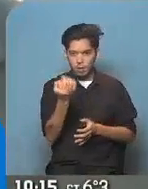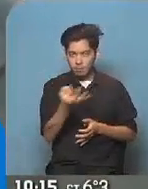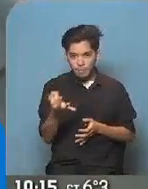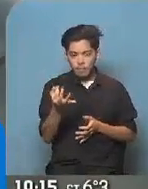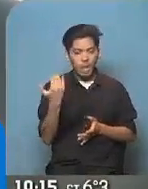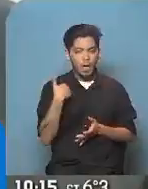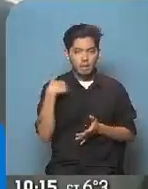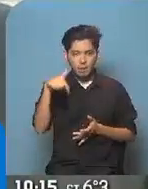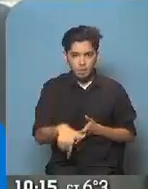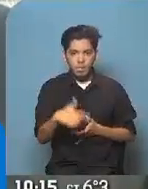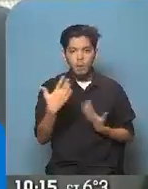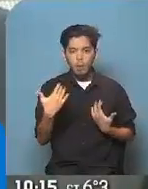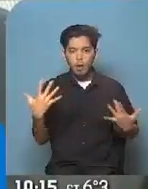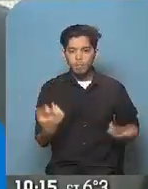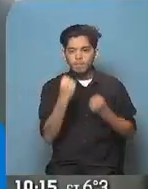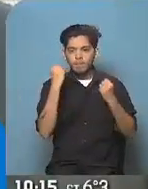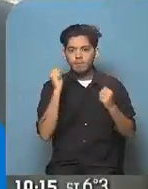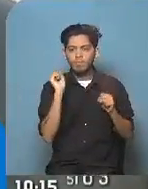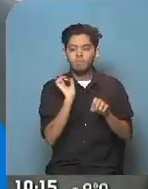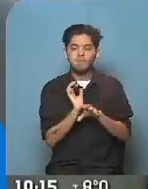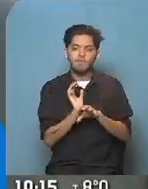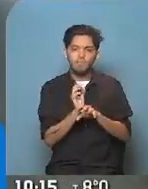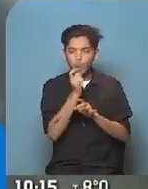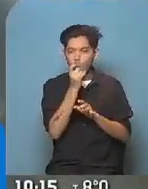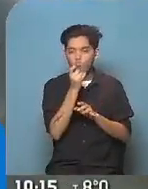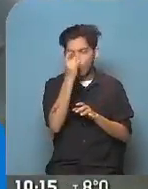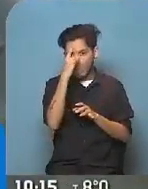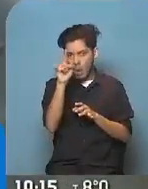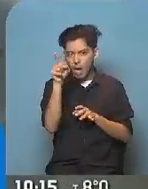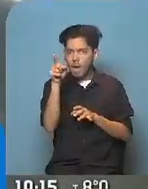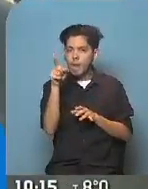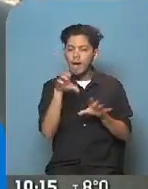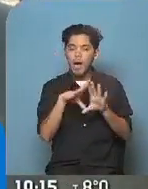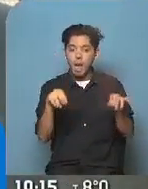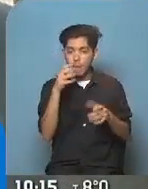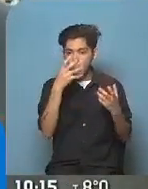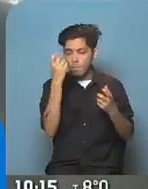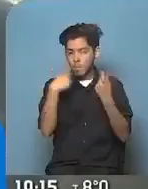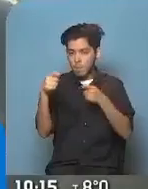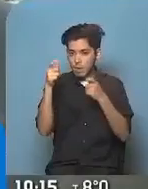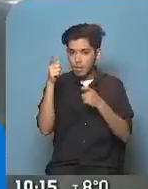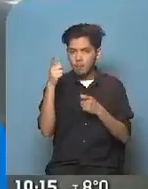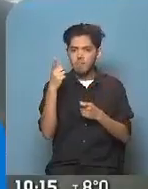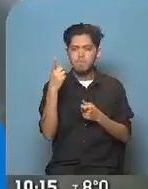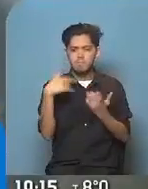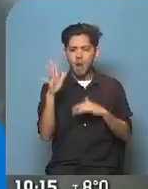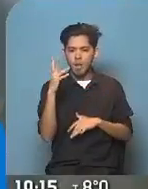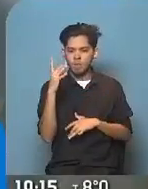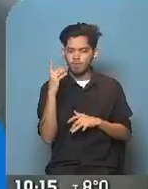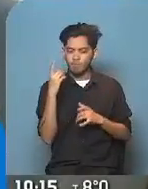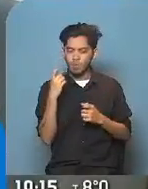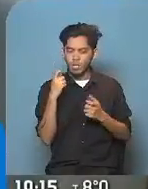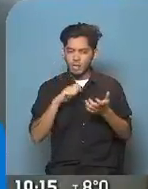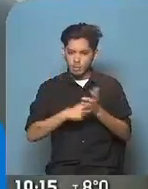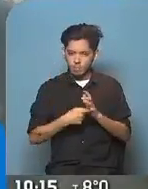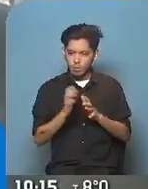la Argentina pueda acceder con carne vacuna a Japón, que es uno de los mercados más exigentes en el